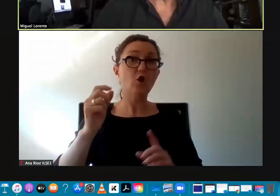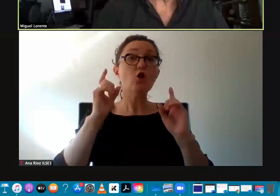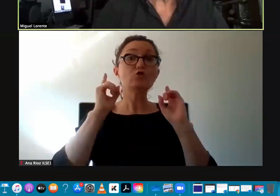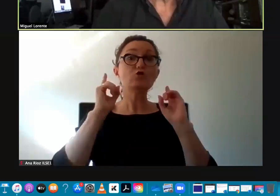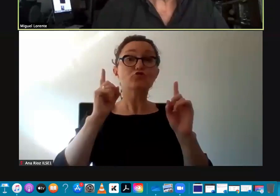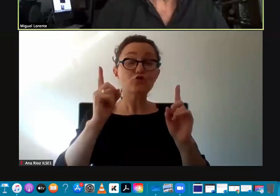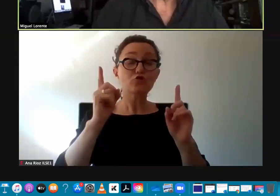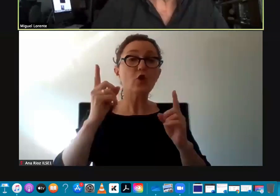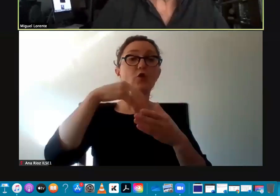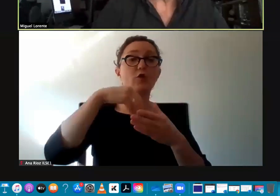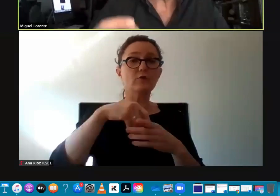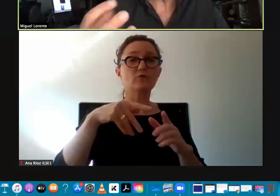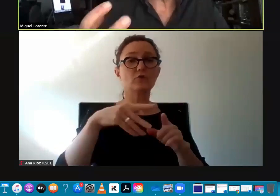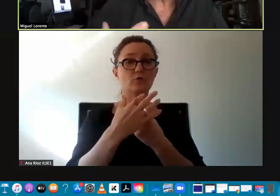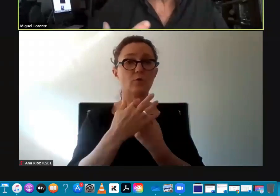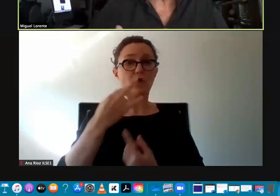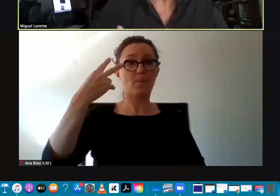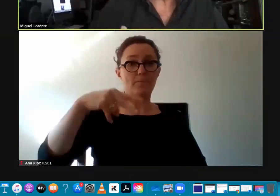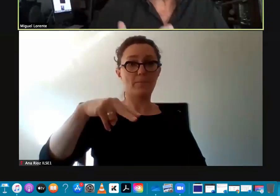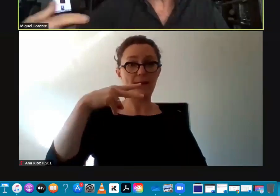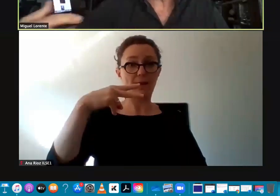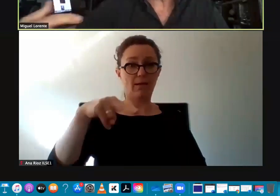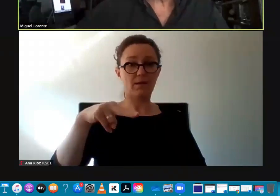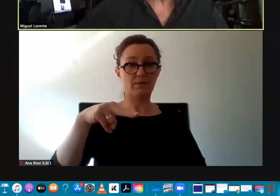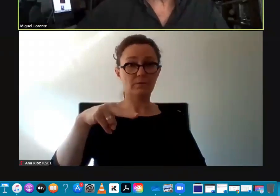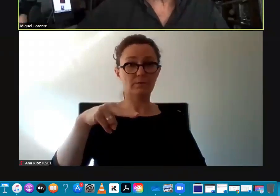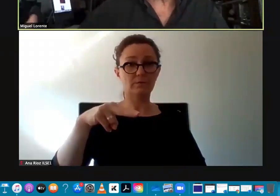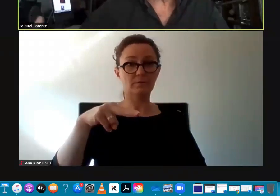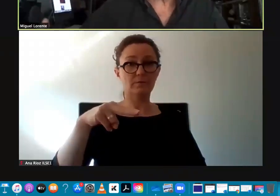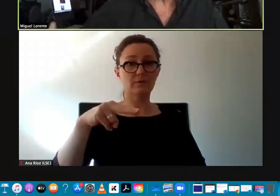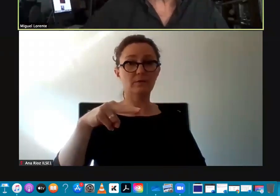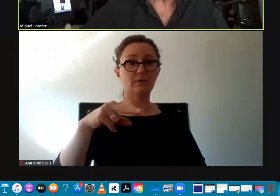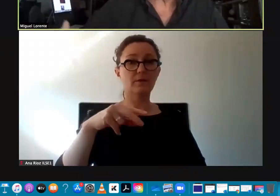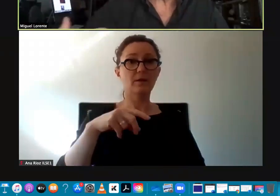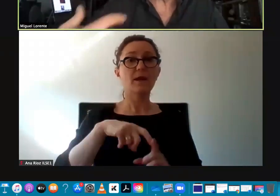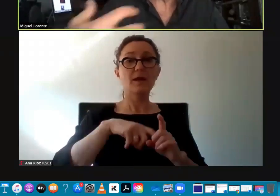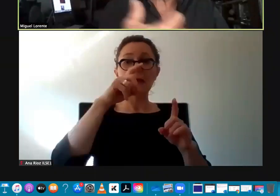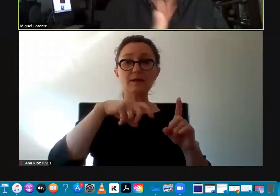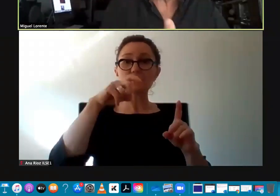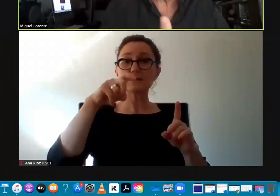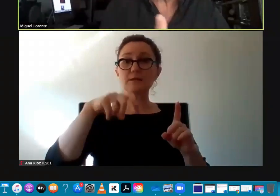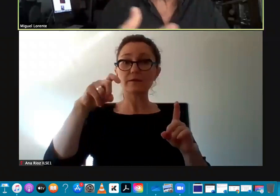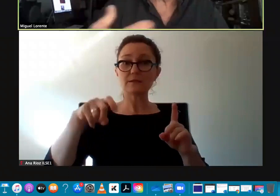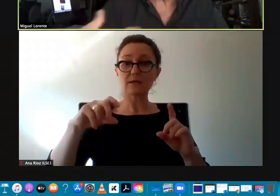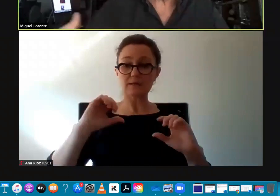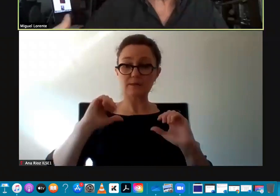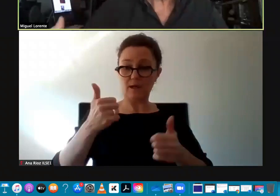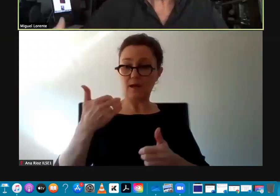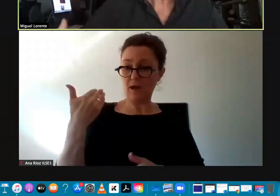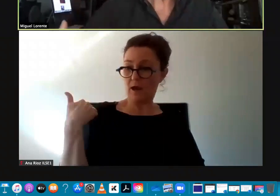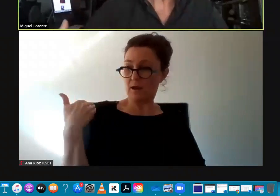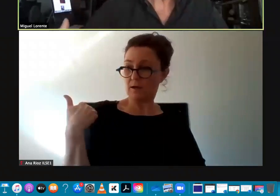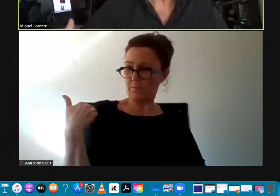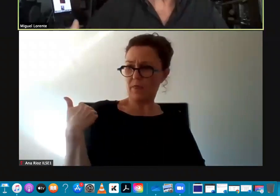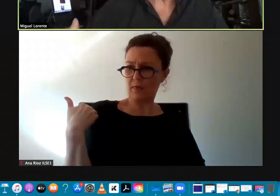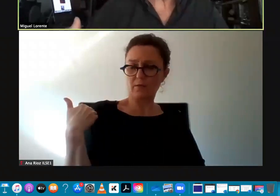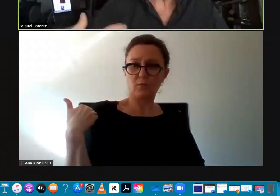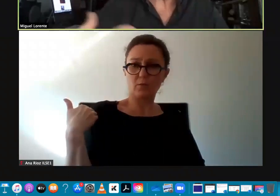pareja. Es decir, que las estadísticas, desde que se han puesto en funcionamiento, que ya vemos que es mucho